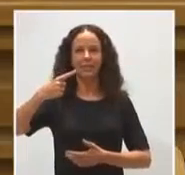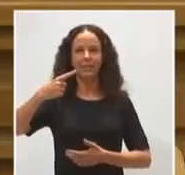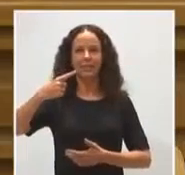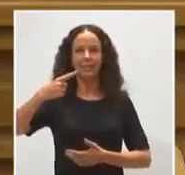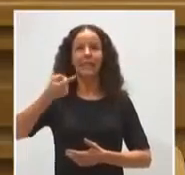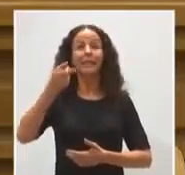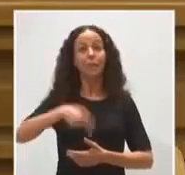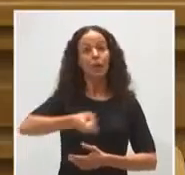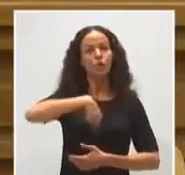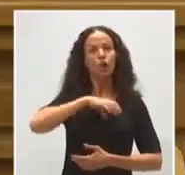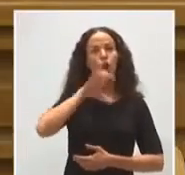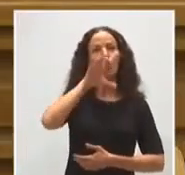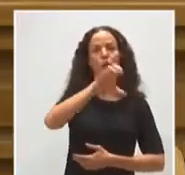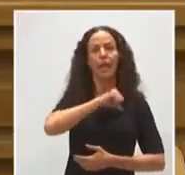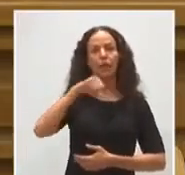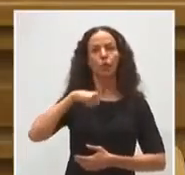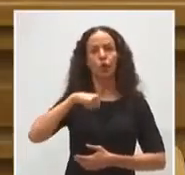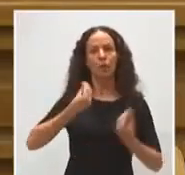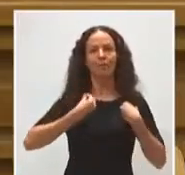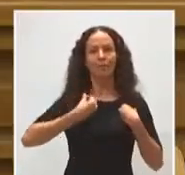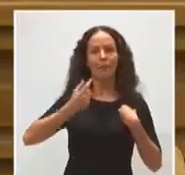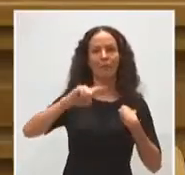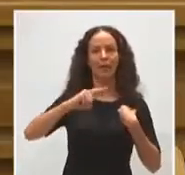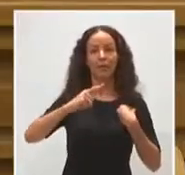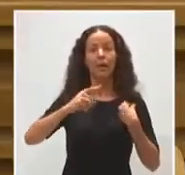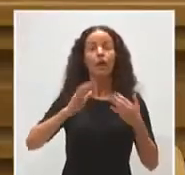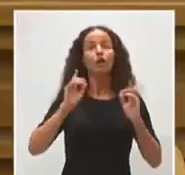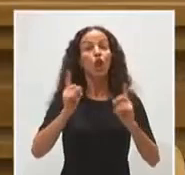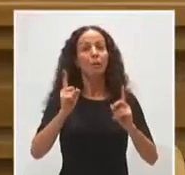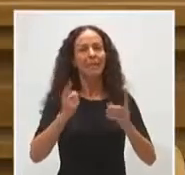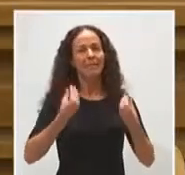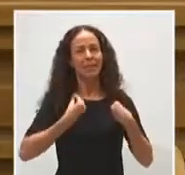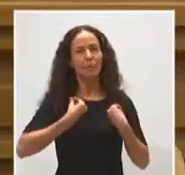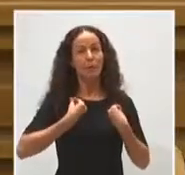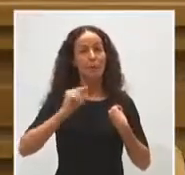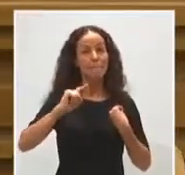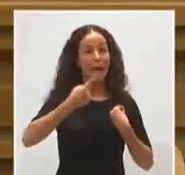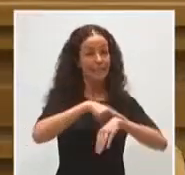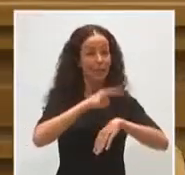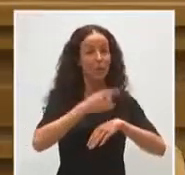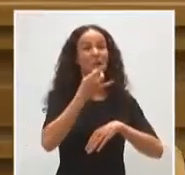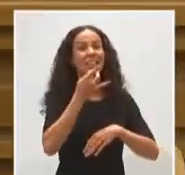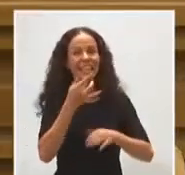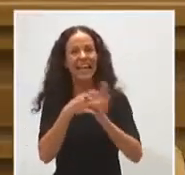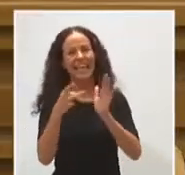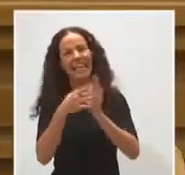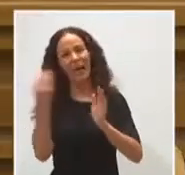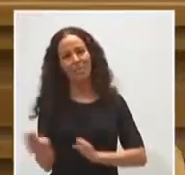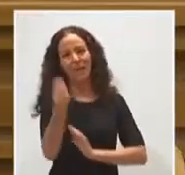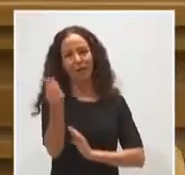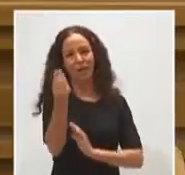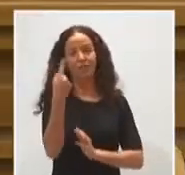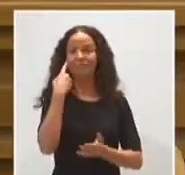solo se vive más si se vive mejor y lo atestiguan multitud de países en el